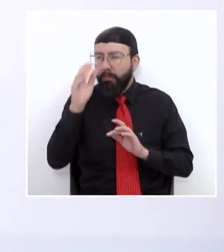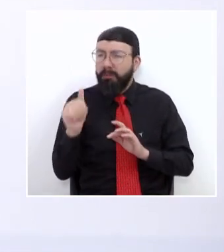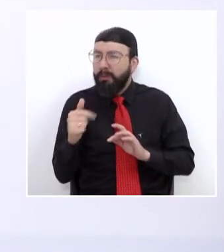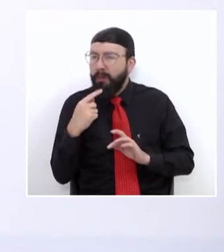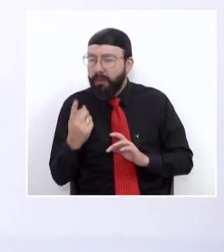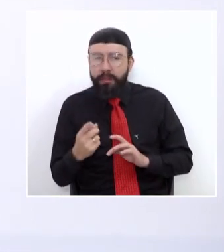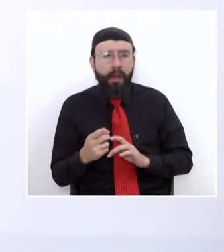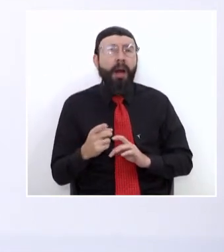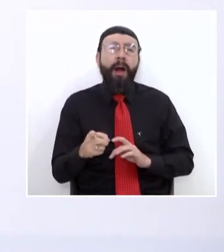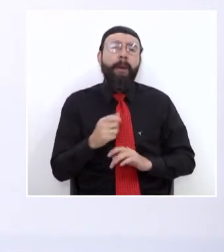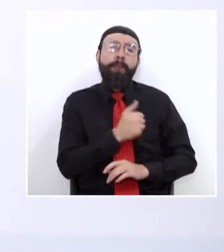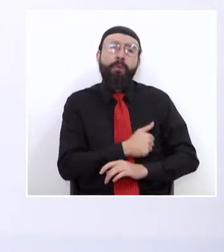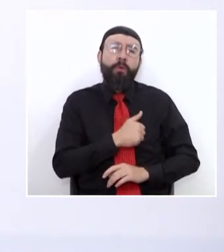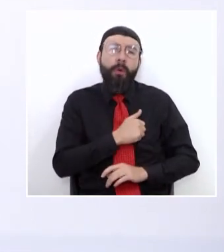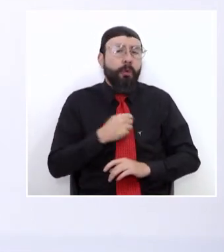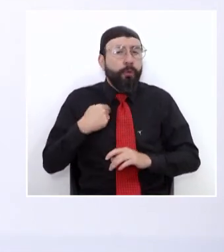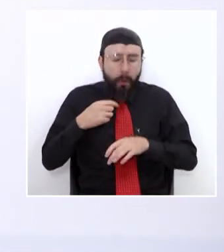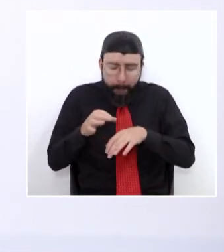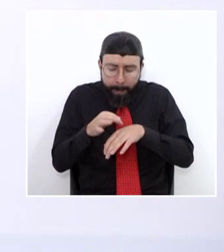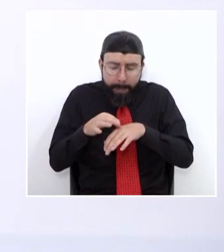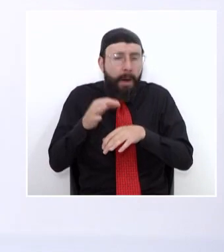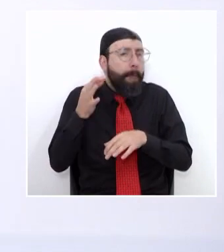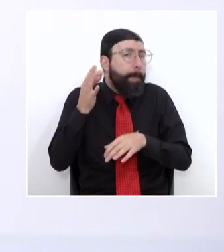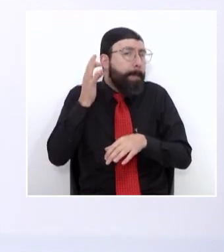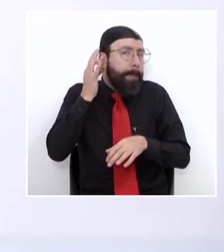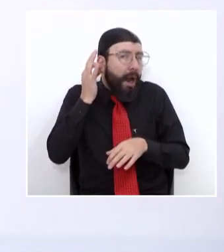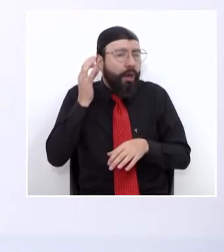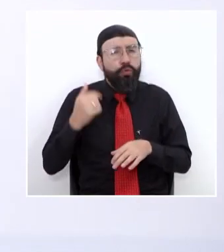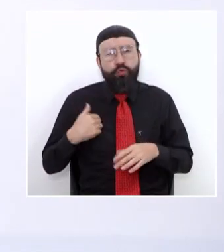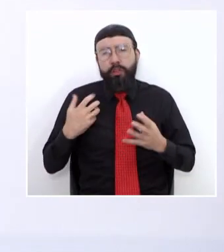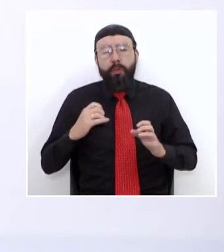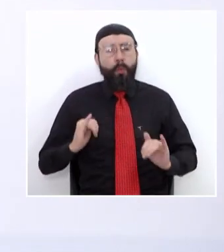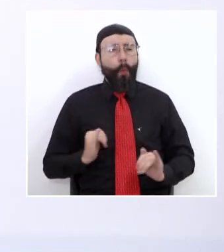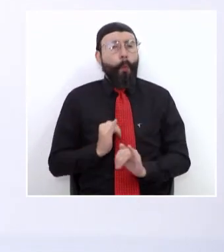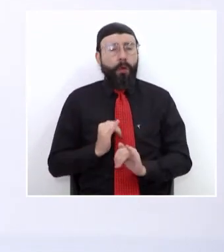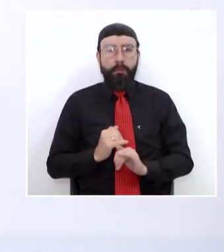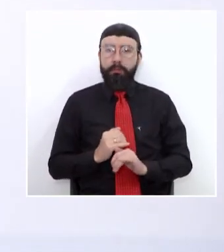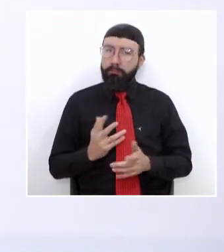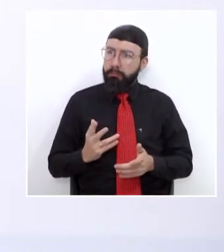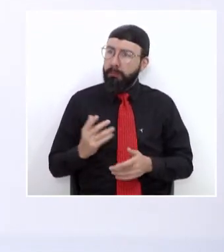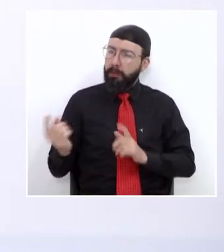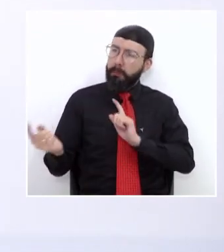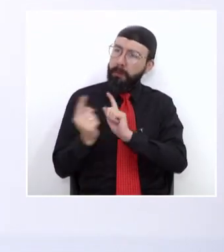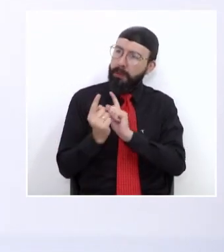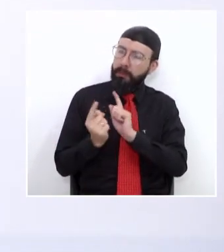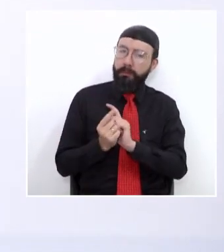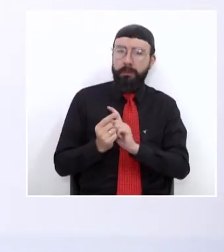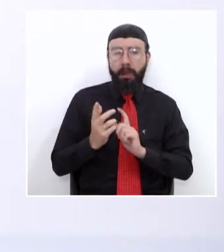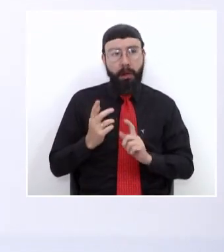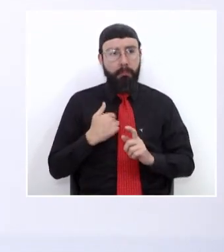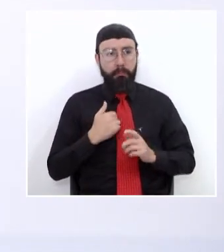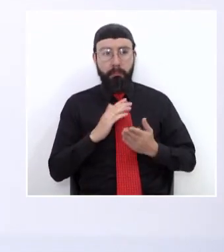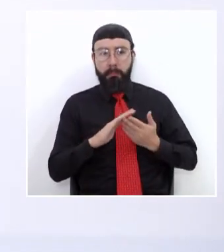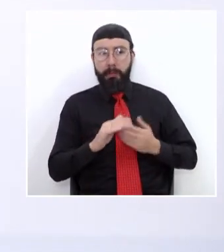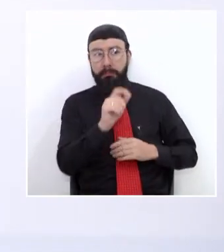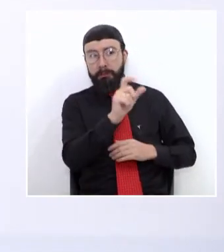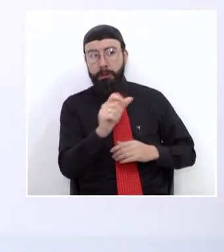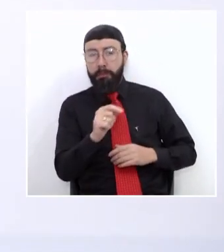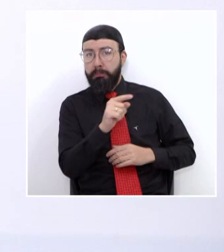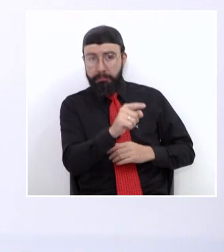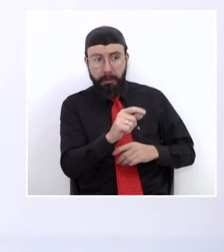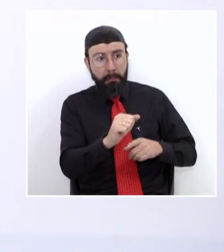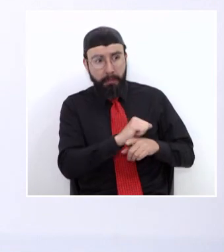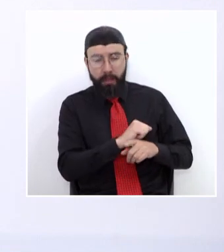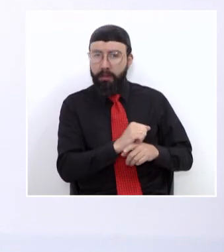pónganme los balincitos porque yo quiero bajar de peso. Y uno ve pues en las consultas, con el respeto de las personas que lo practican,